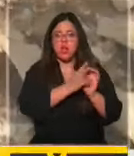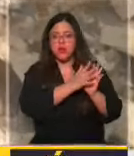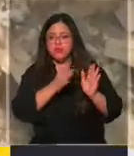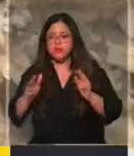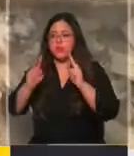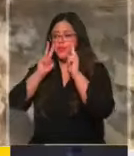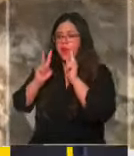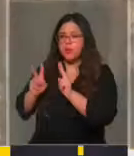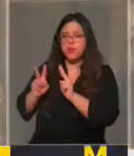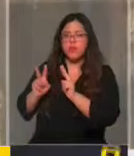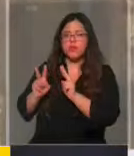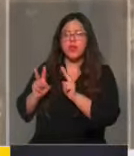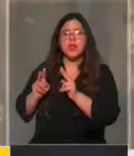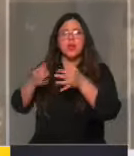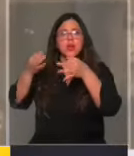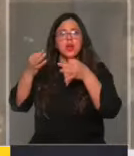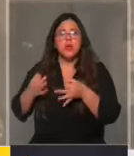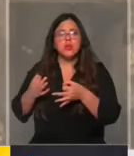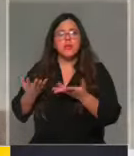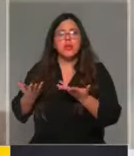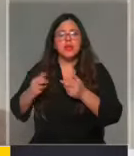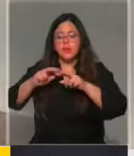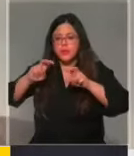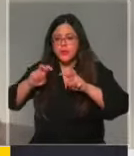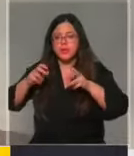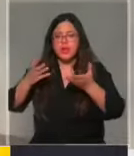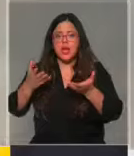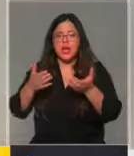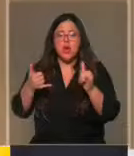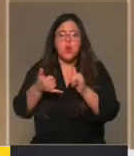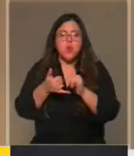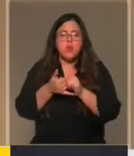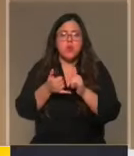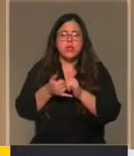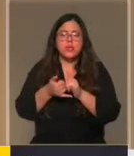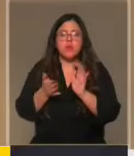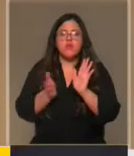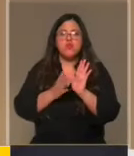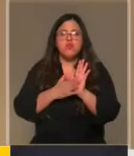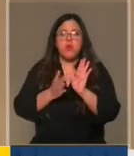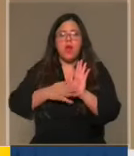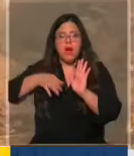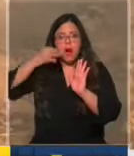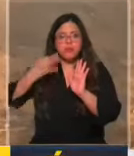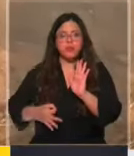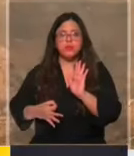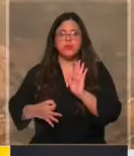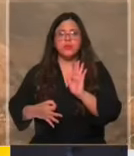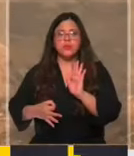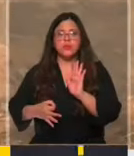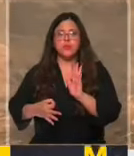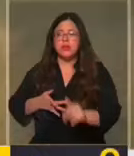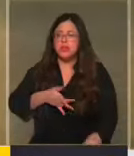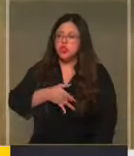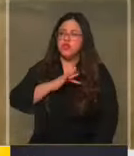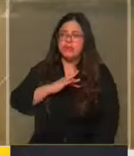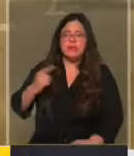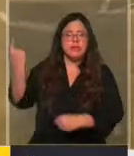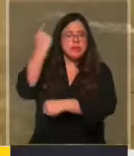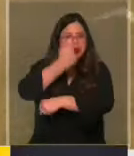parte incluso en el estudio de estos chats que fueron las evidencias más claves, más indignantes durante esta jornada,